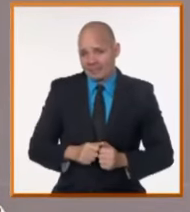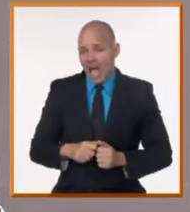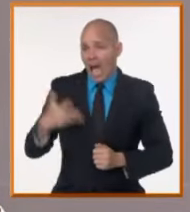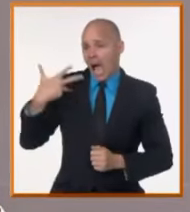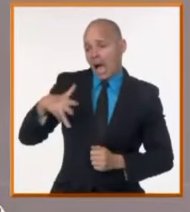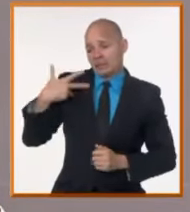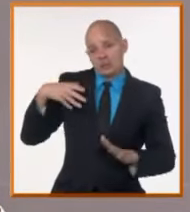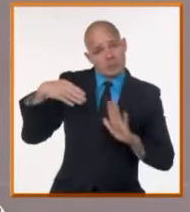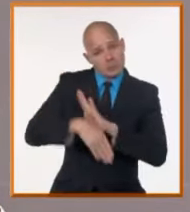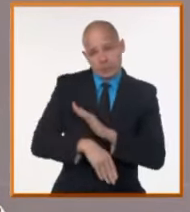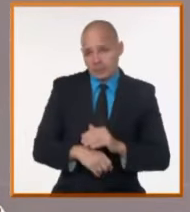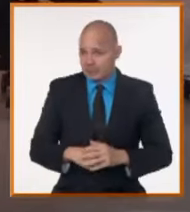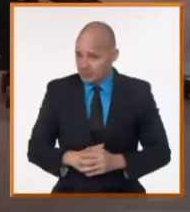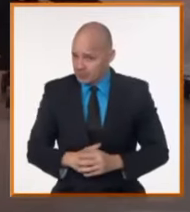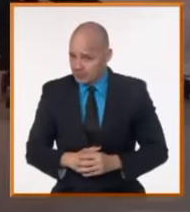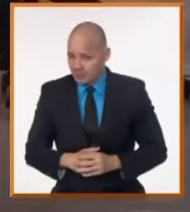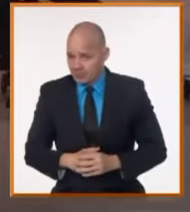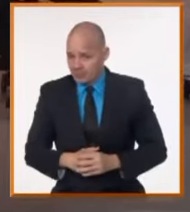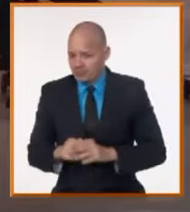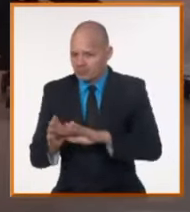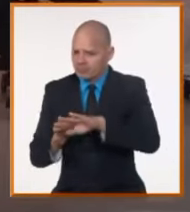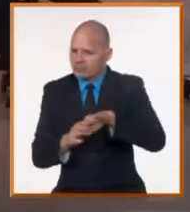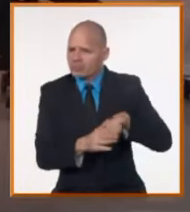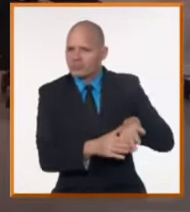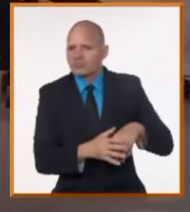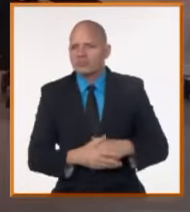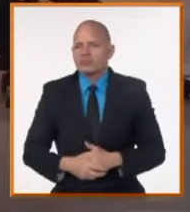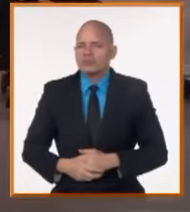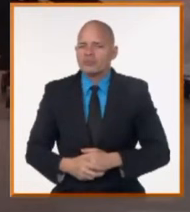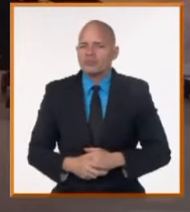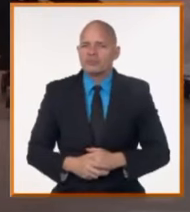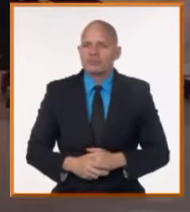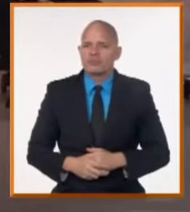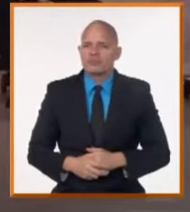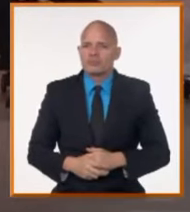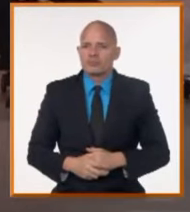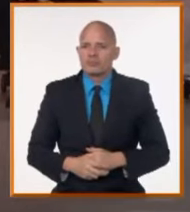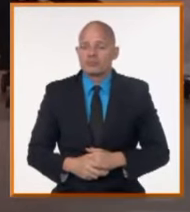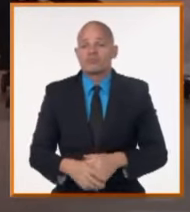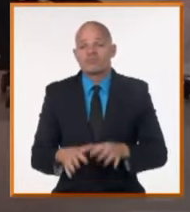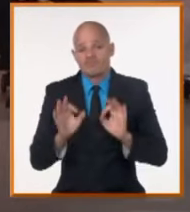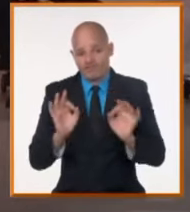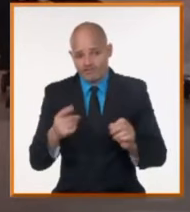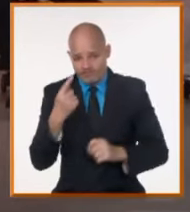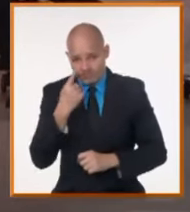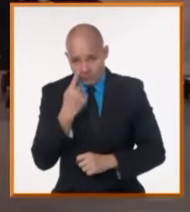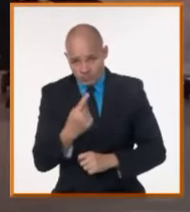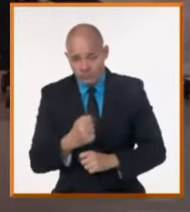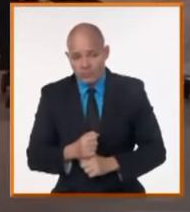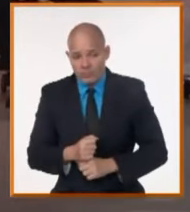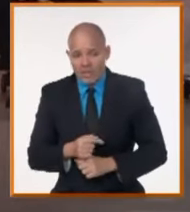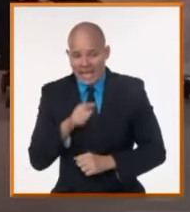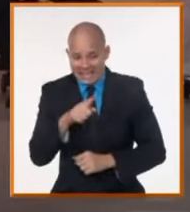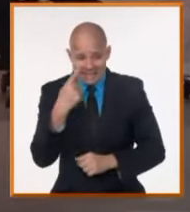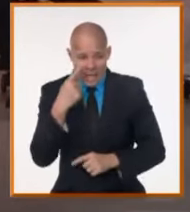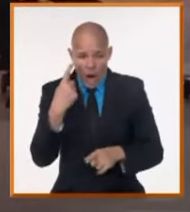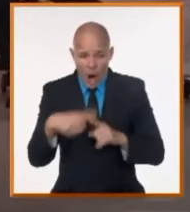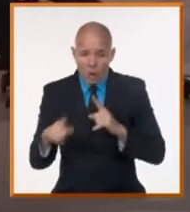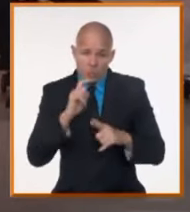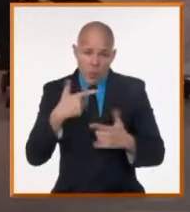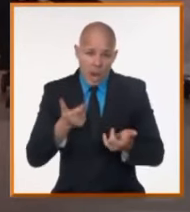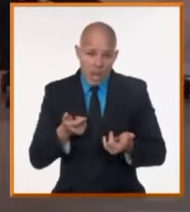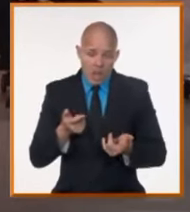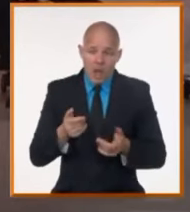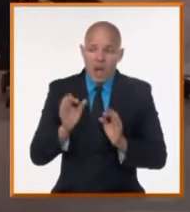este calificativo. Sí, o sea, es importante porque ahí se define otro, vamos a decir, otro rostro de la doctrina amor, que